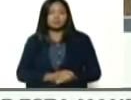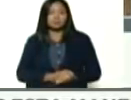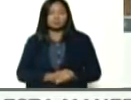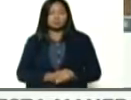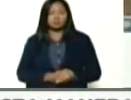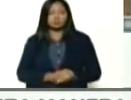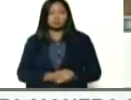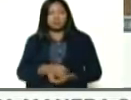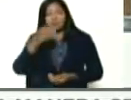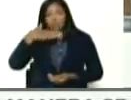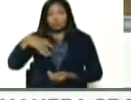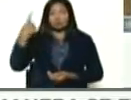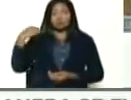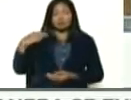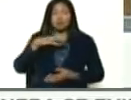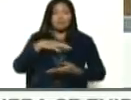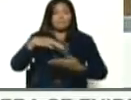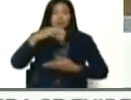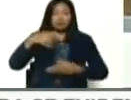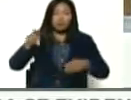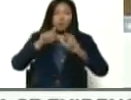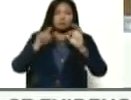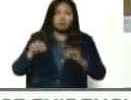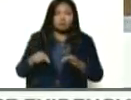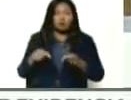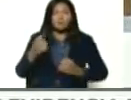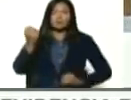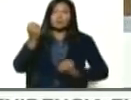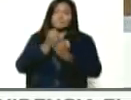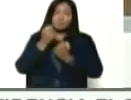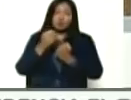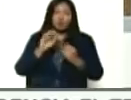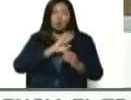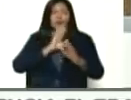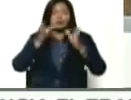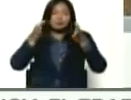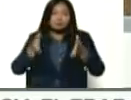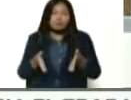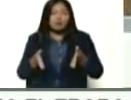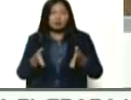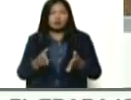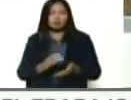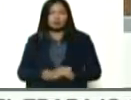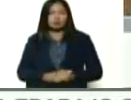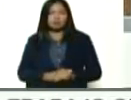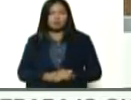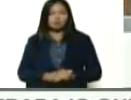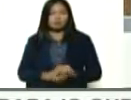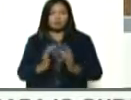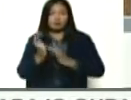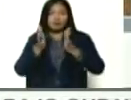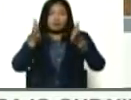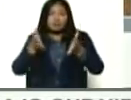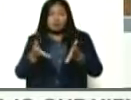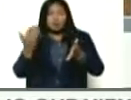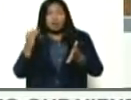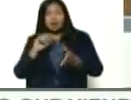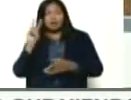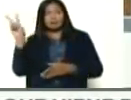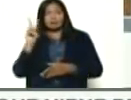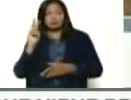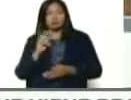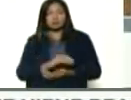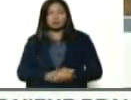el pueblo que tiene el espíritu de solidaridad cristiana más grande que se pueda conseguir en venezuela